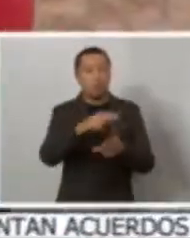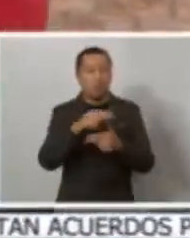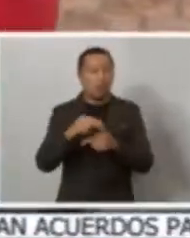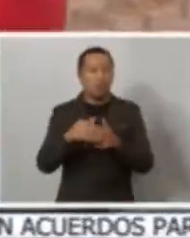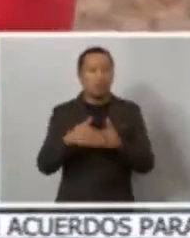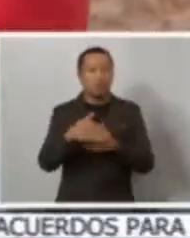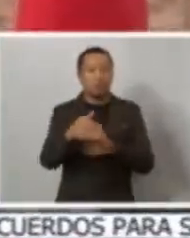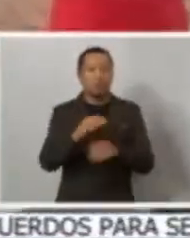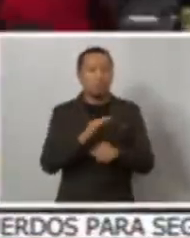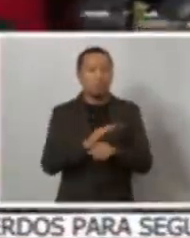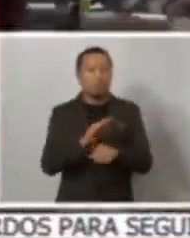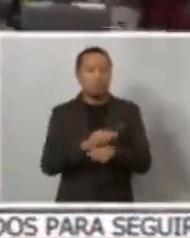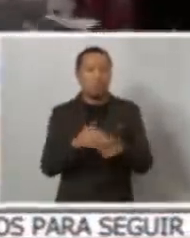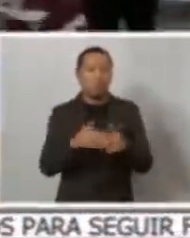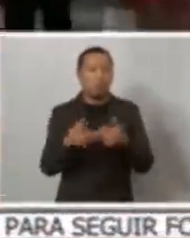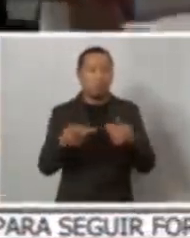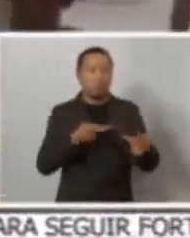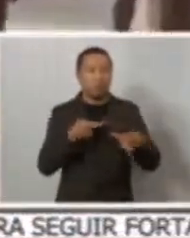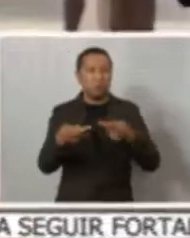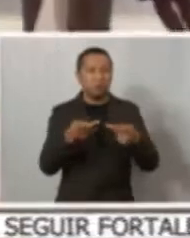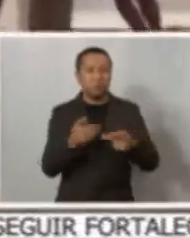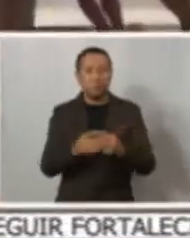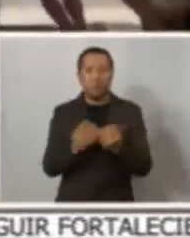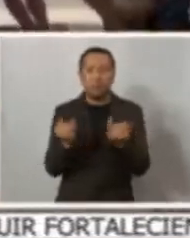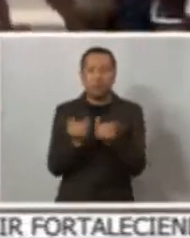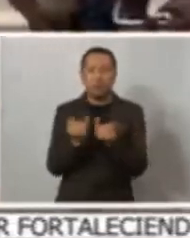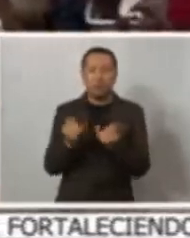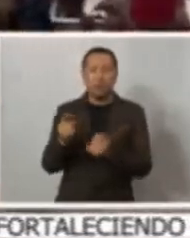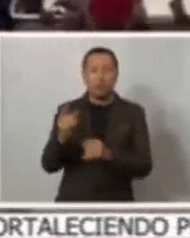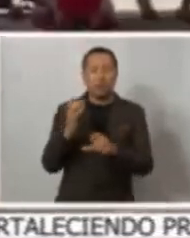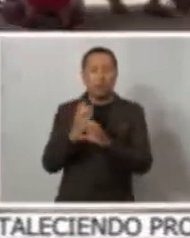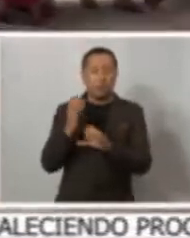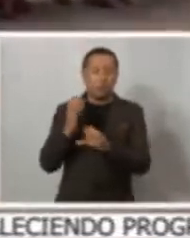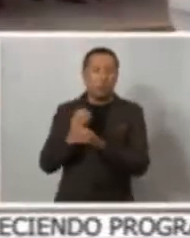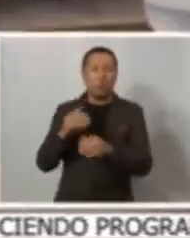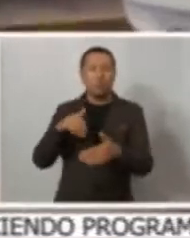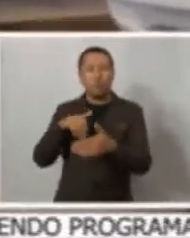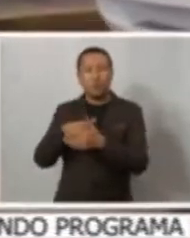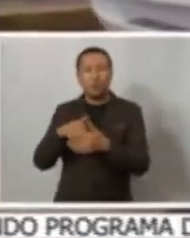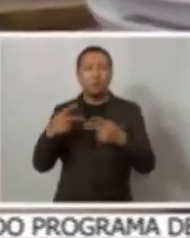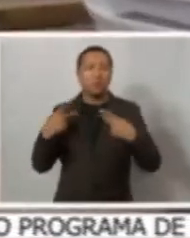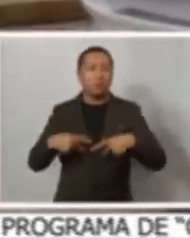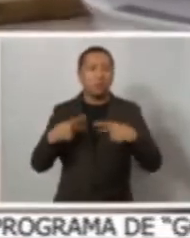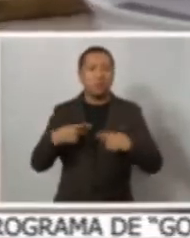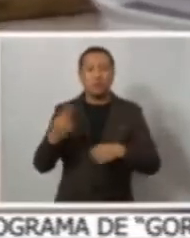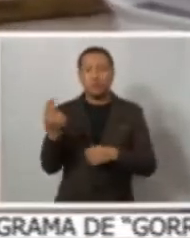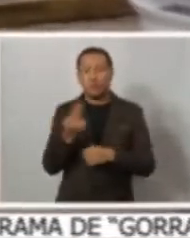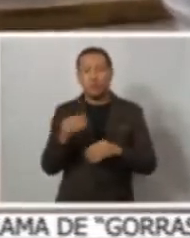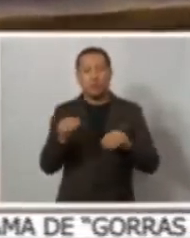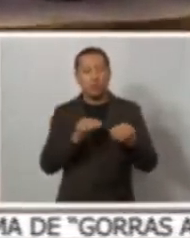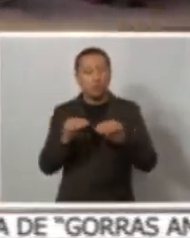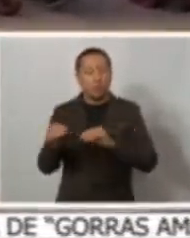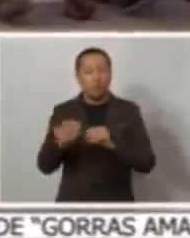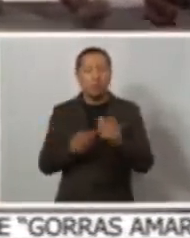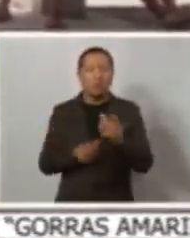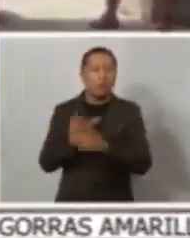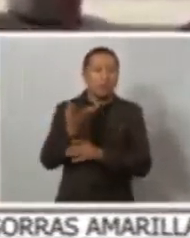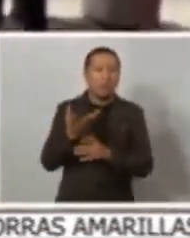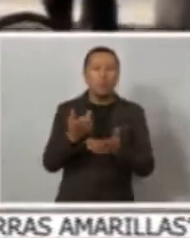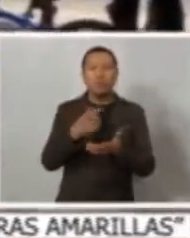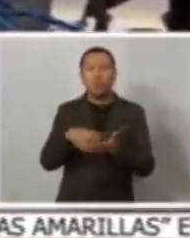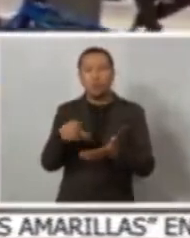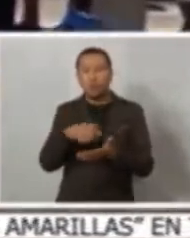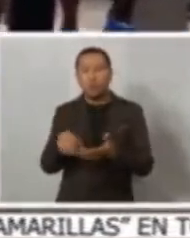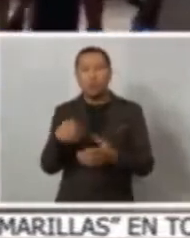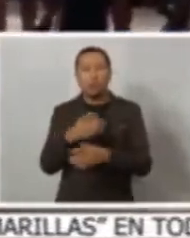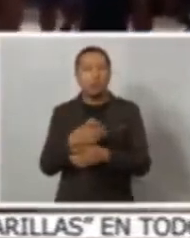ferreterías, expendios de agua potable y paraderos de camiones ante la urgencia de las personas para movilizarse a las tiendas para adquirir